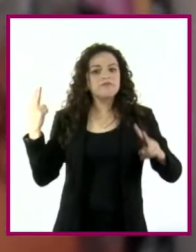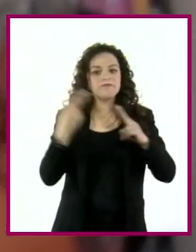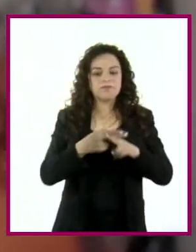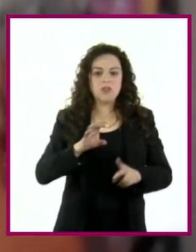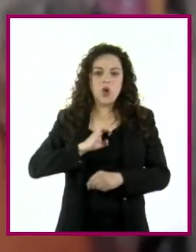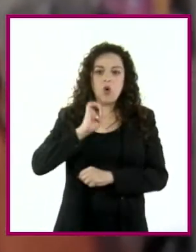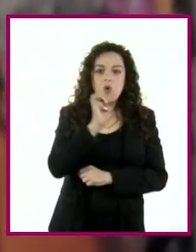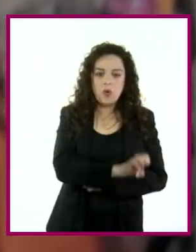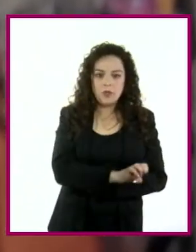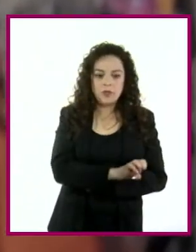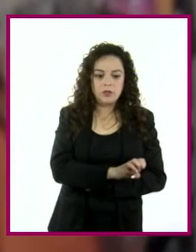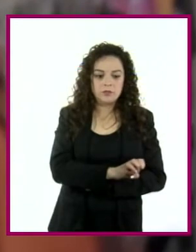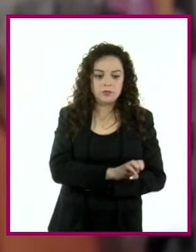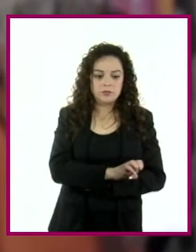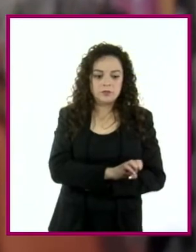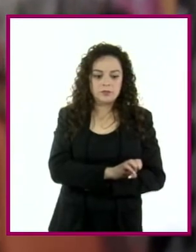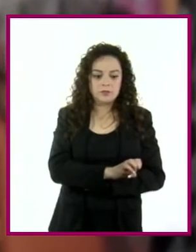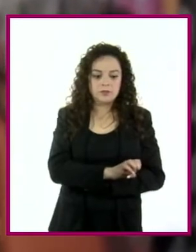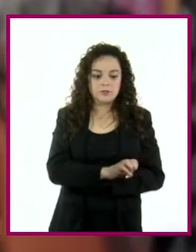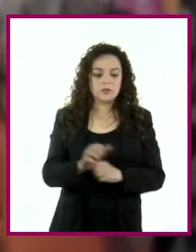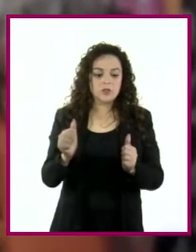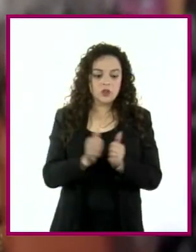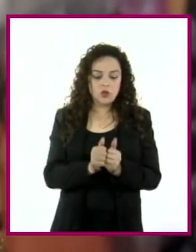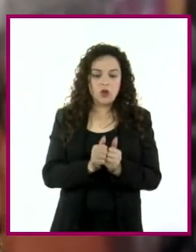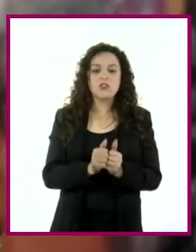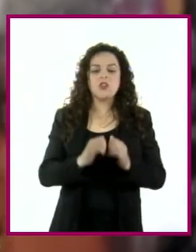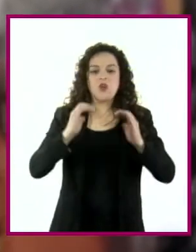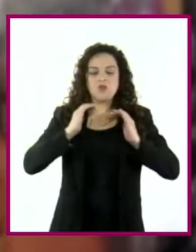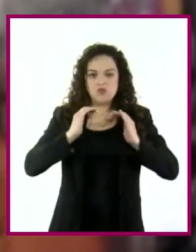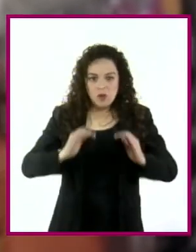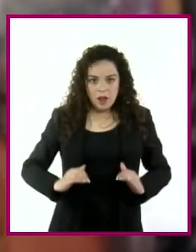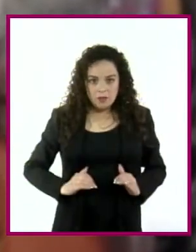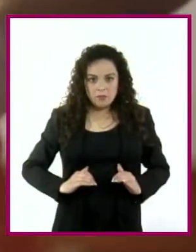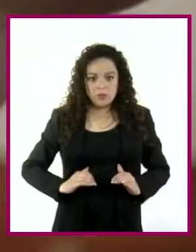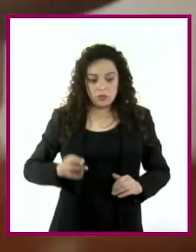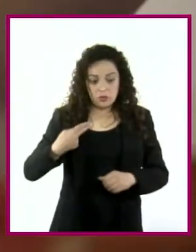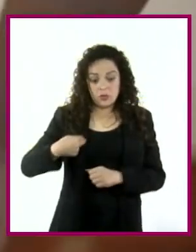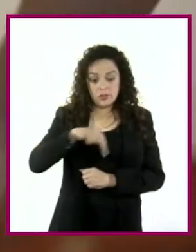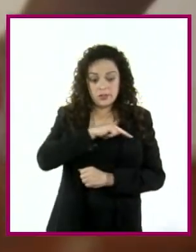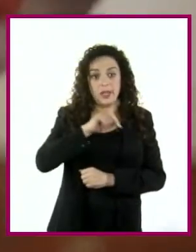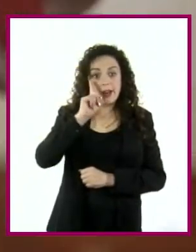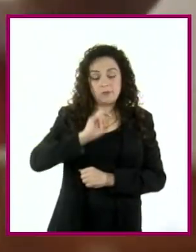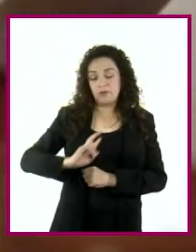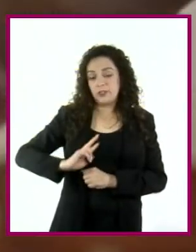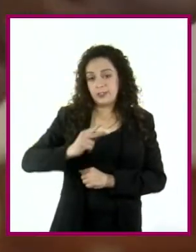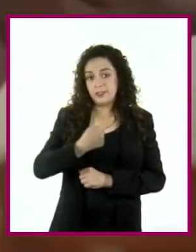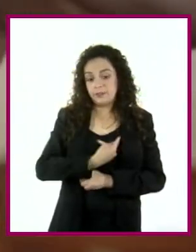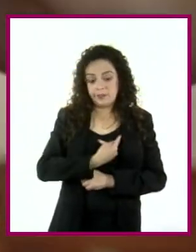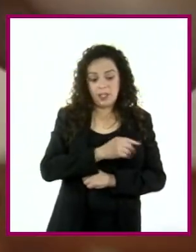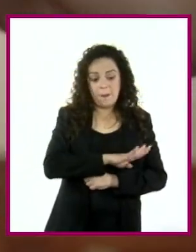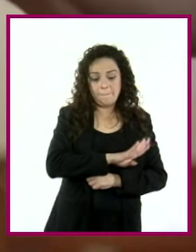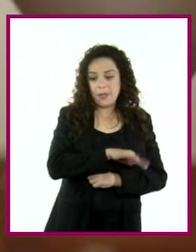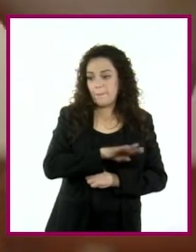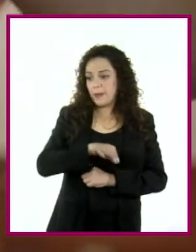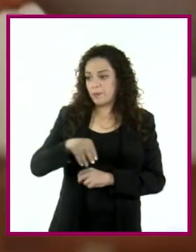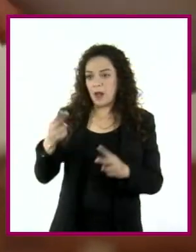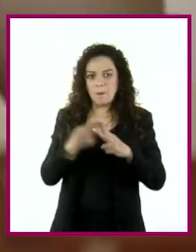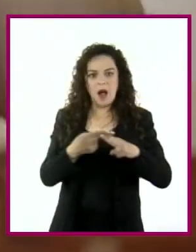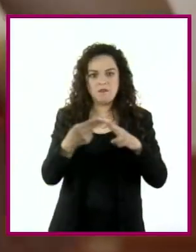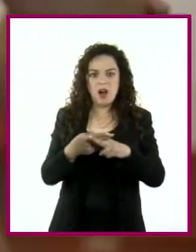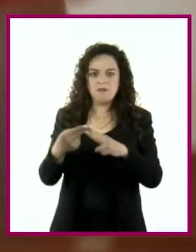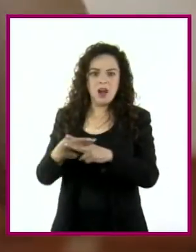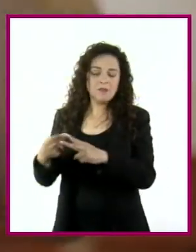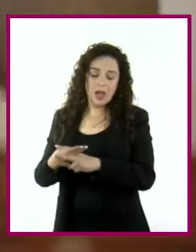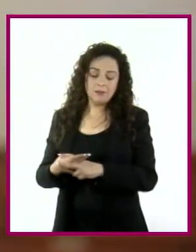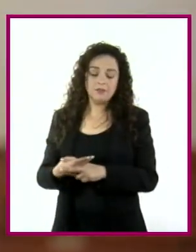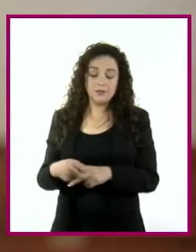disidencia, empezando esas cifras con cuerpos de nosotras, las mujeres trans. Entonces,